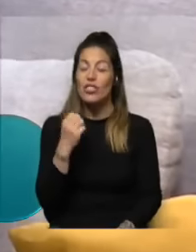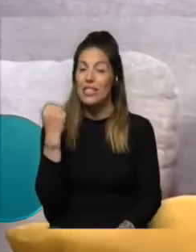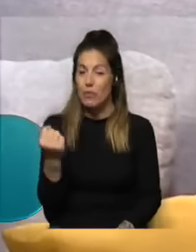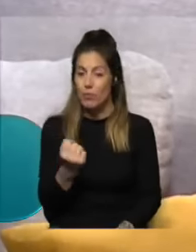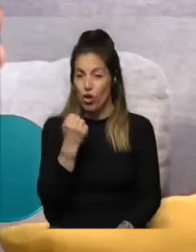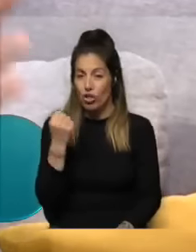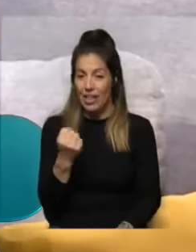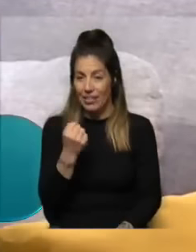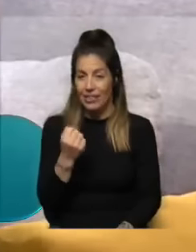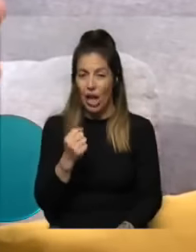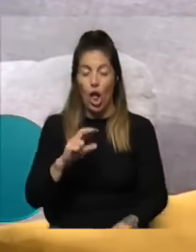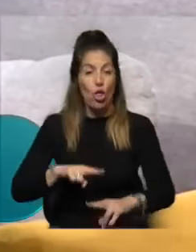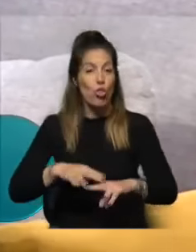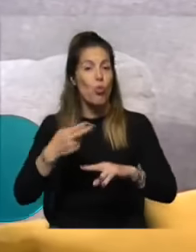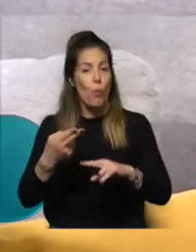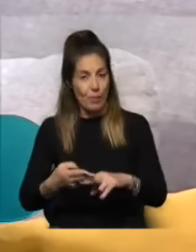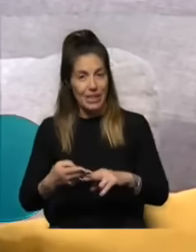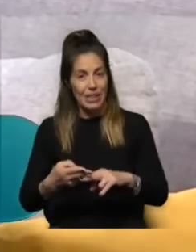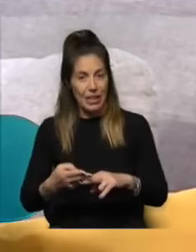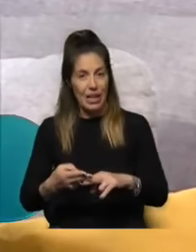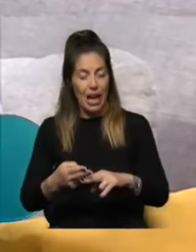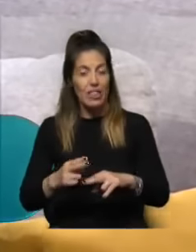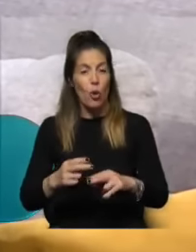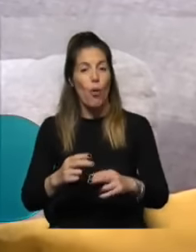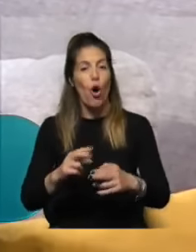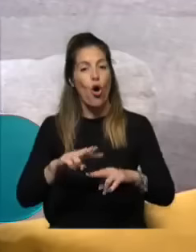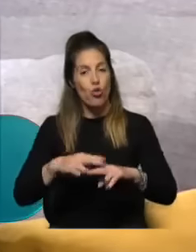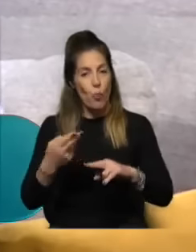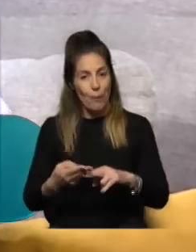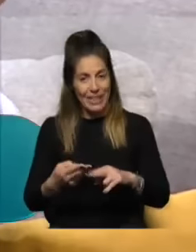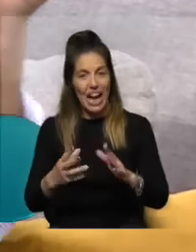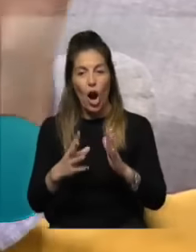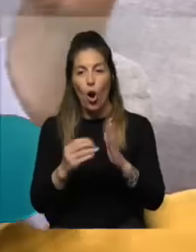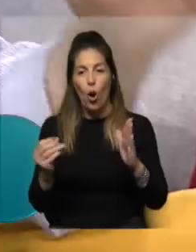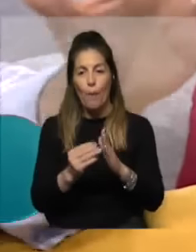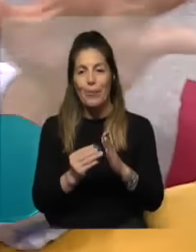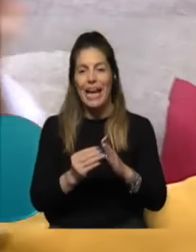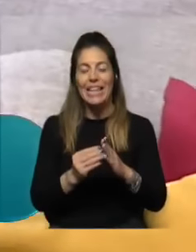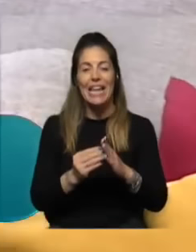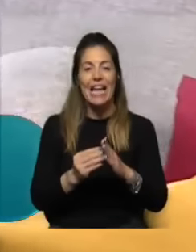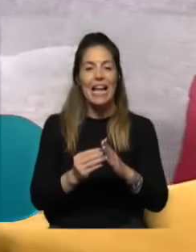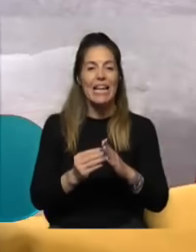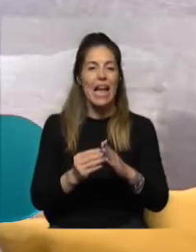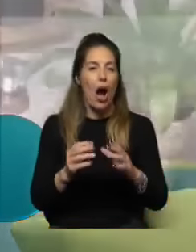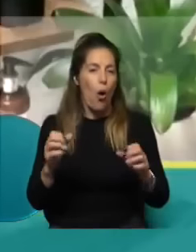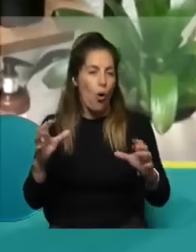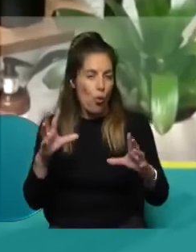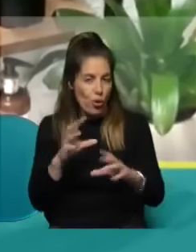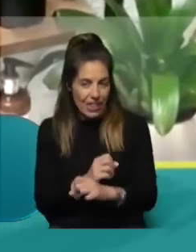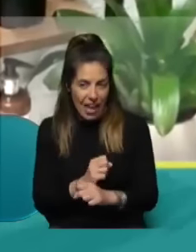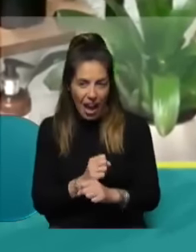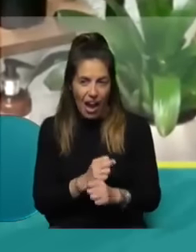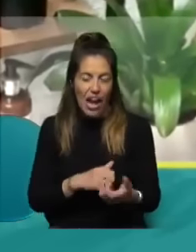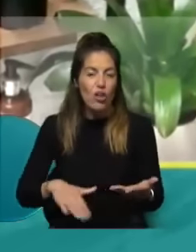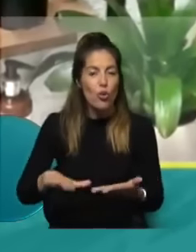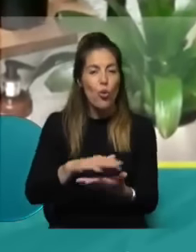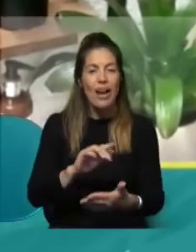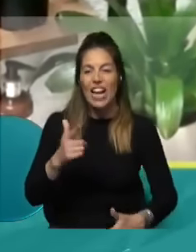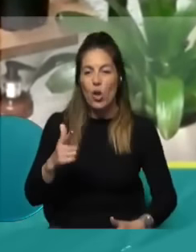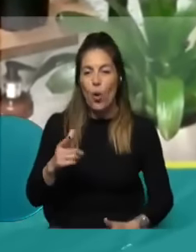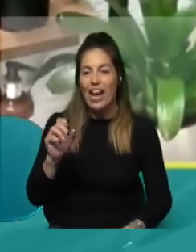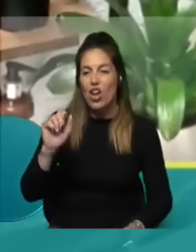Claro, claro. Duplican también oscuridad, duplican penumbras. Poner un espejo en un pasillo penumbroso, en un hall, en un lugar que no tiene luz natural